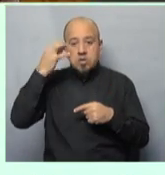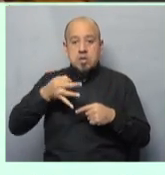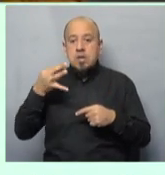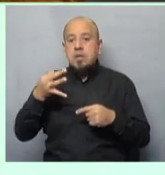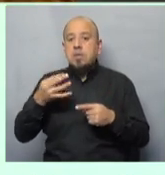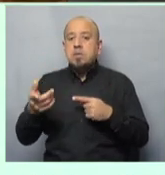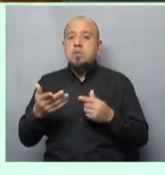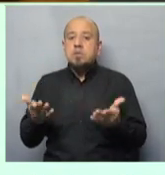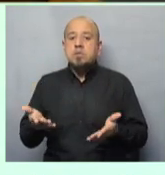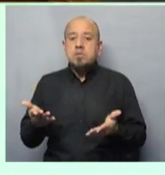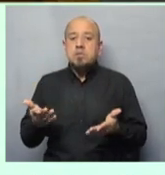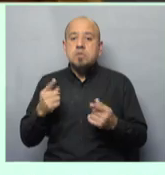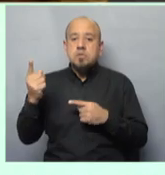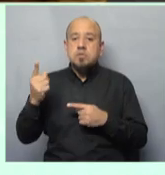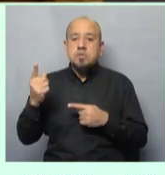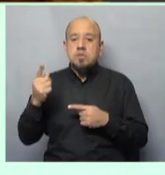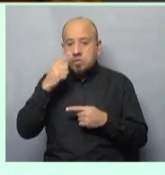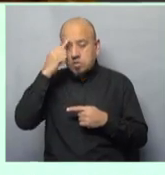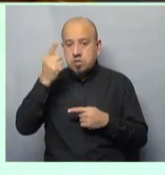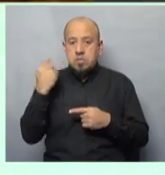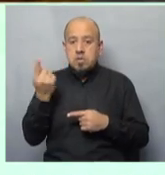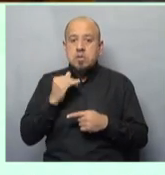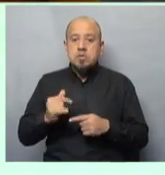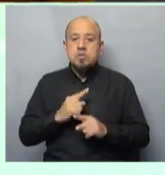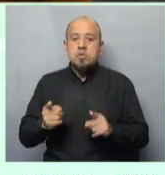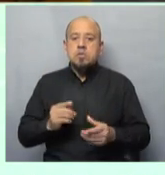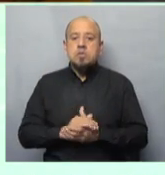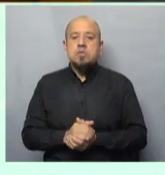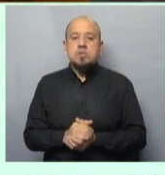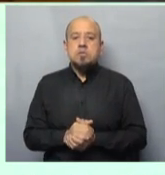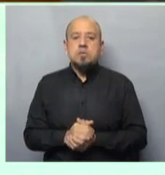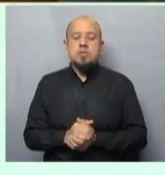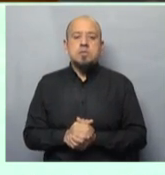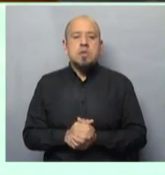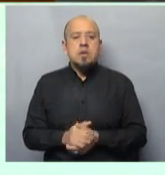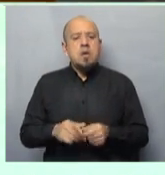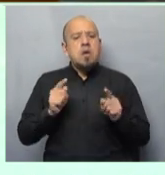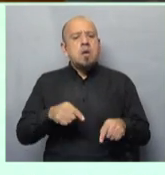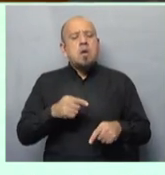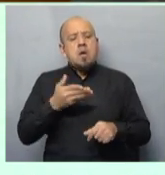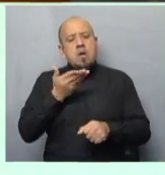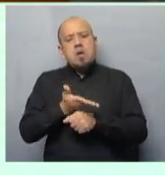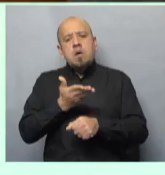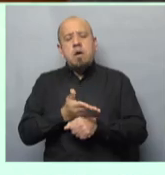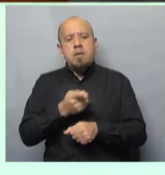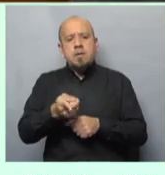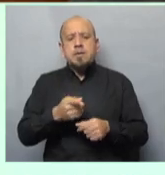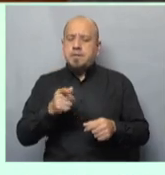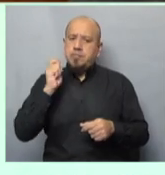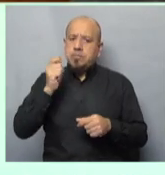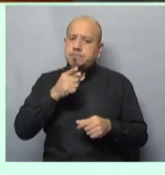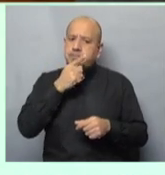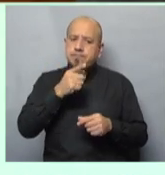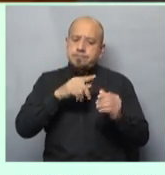para tener un buen desempeño en el exterior o no? Con respecto a este reclamo que tú hiciste, lo hiciste públicamente,